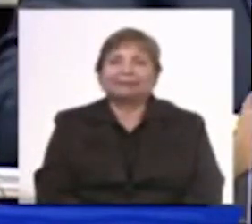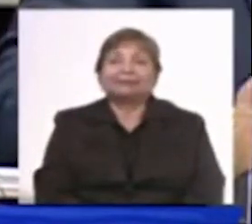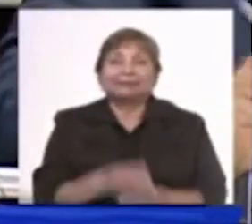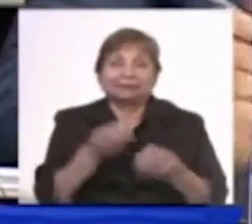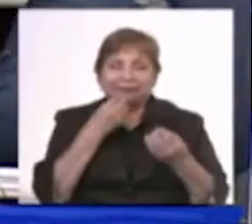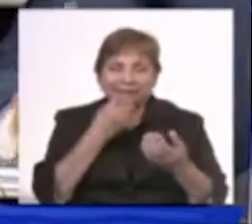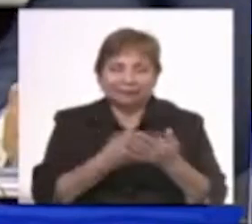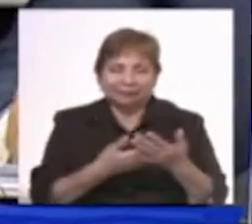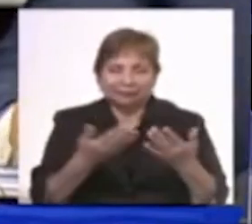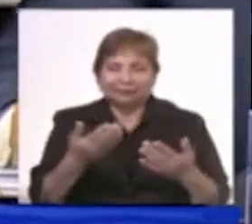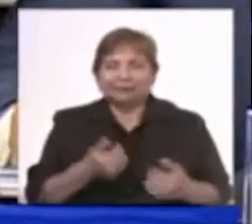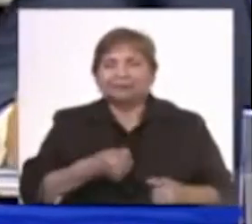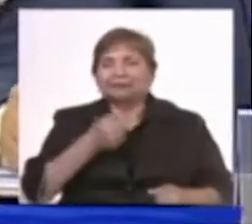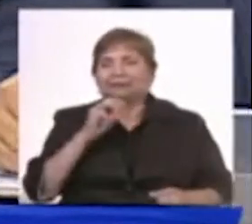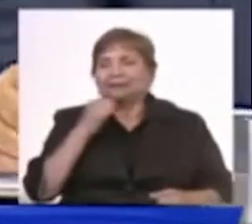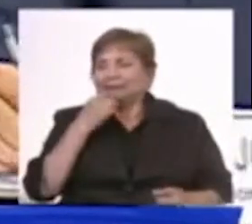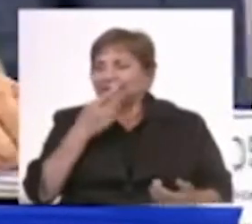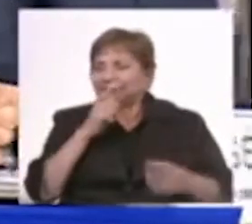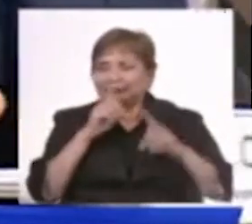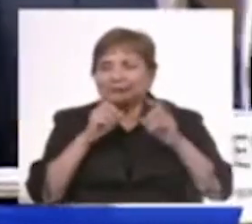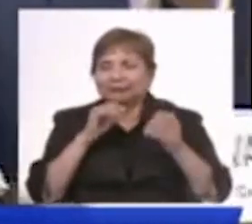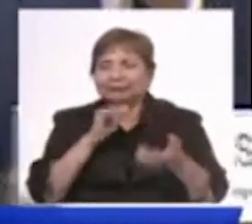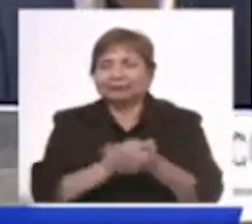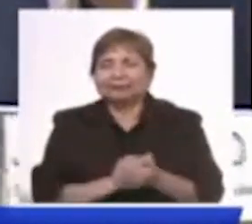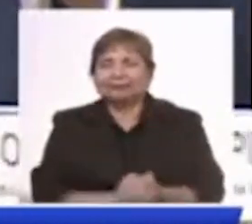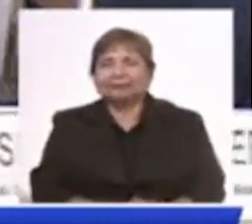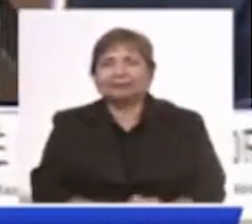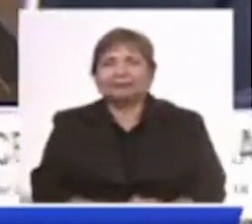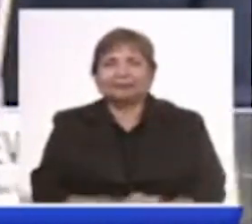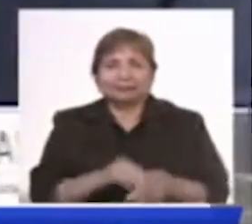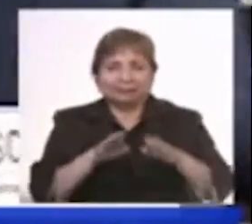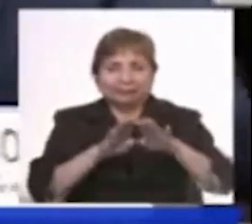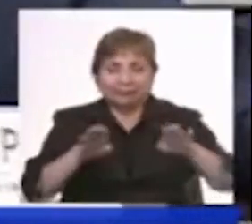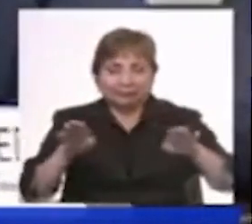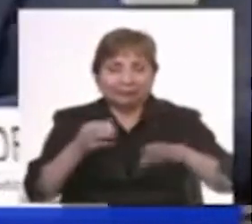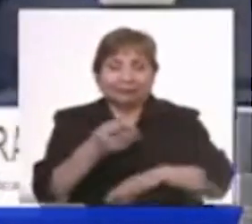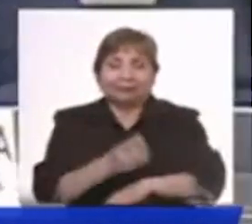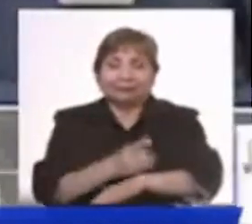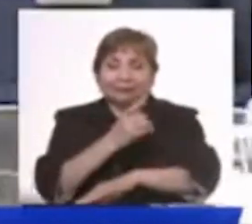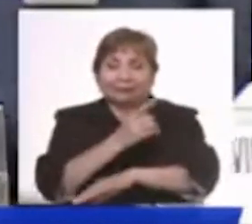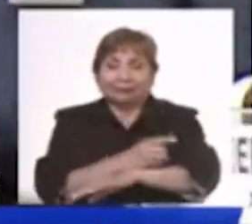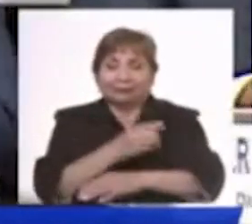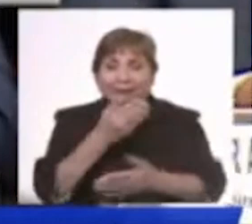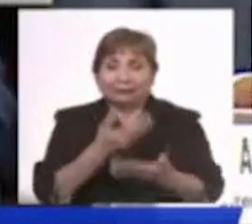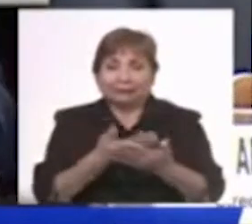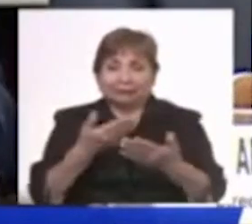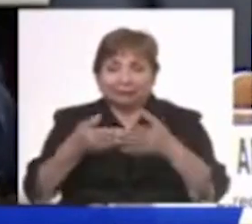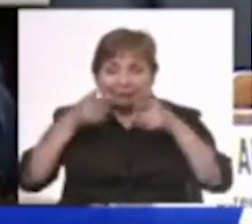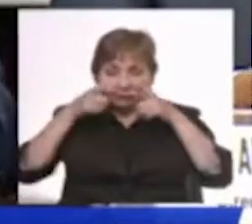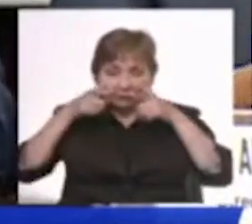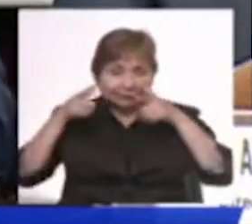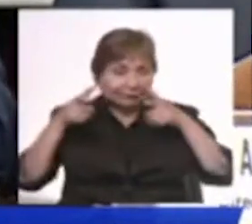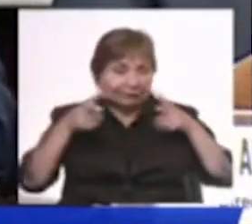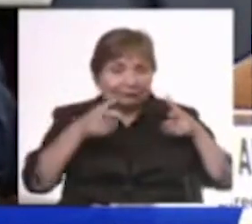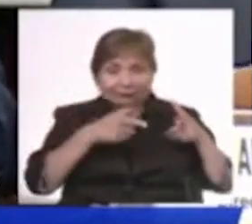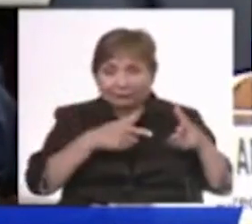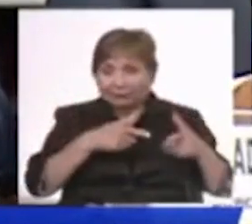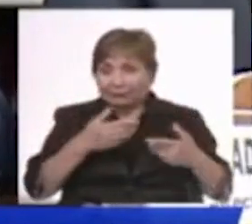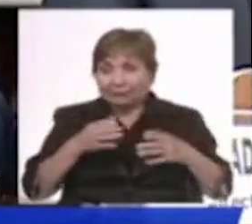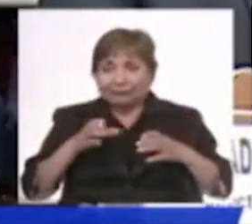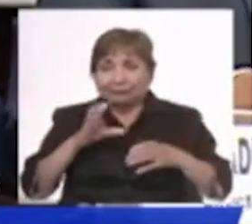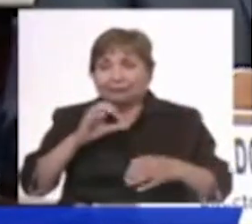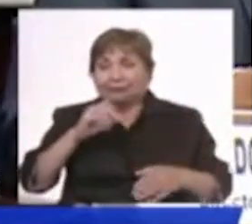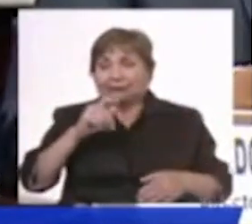¿Cómo está, oficial mayor? Quería preguntarle, ¿la mesa directiva es objeto de control por parte de la